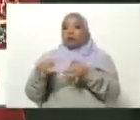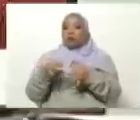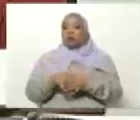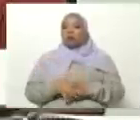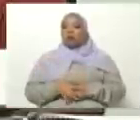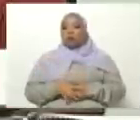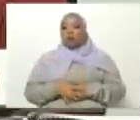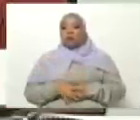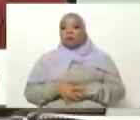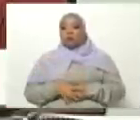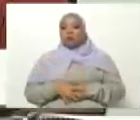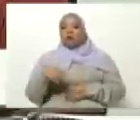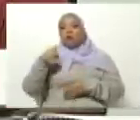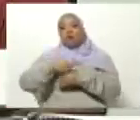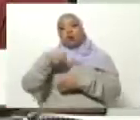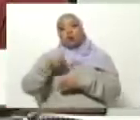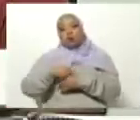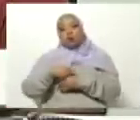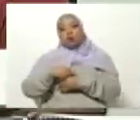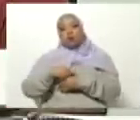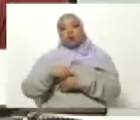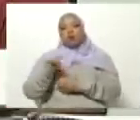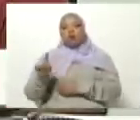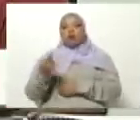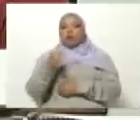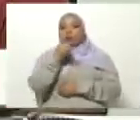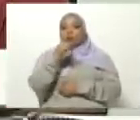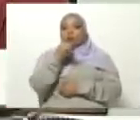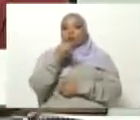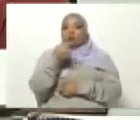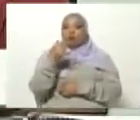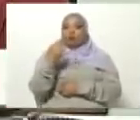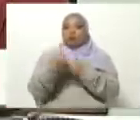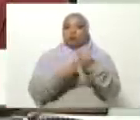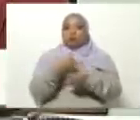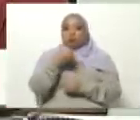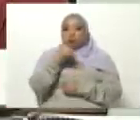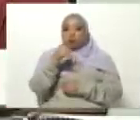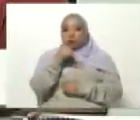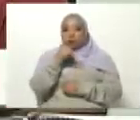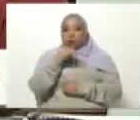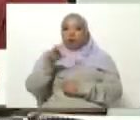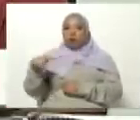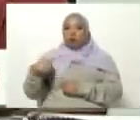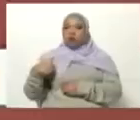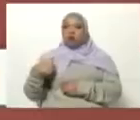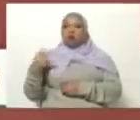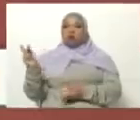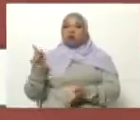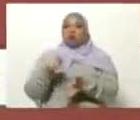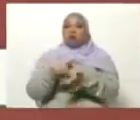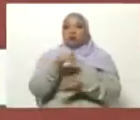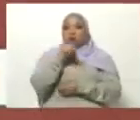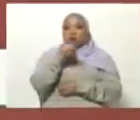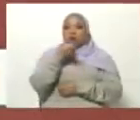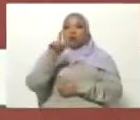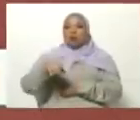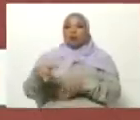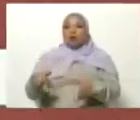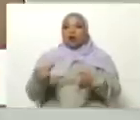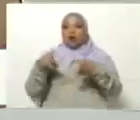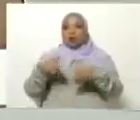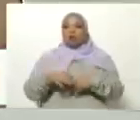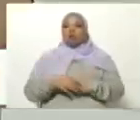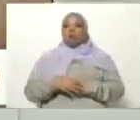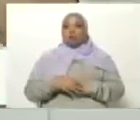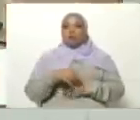CNE diga elecciones, ahí estará de primerito el Partido Socialista Unido de Venezuela, no solo participando, sino triunfando.